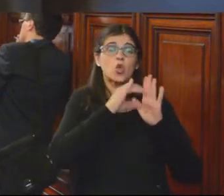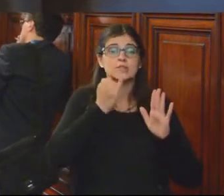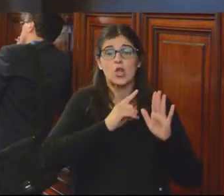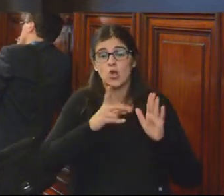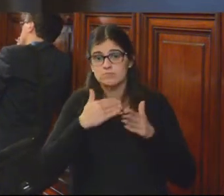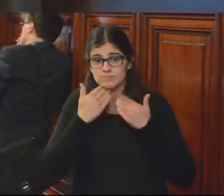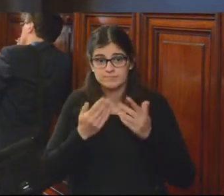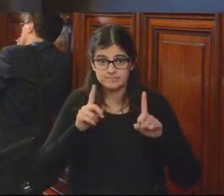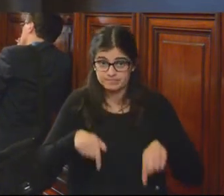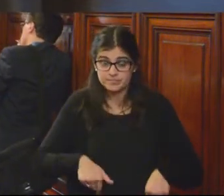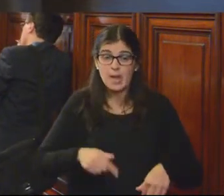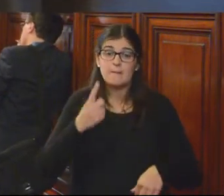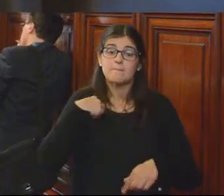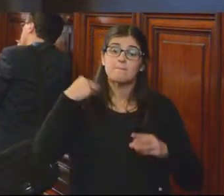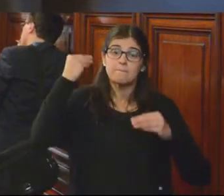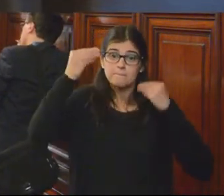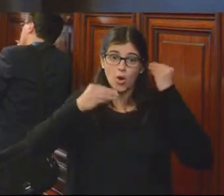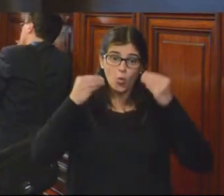constitucional, nos preocupa es